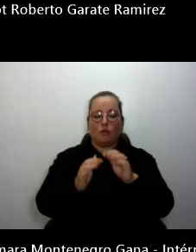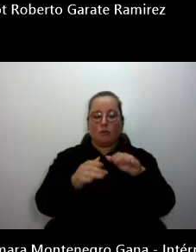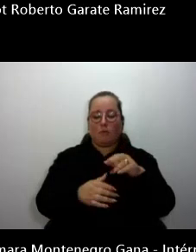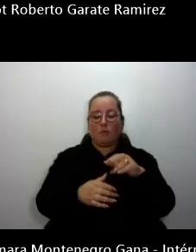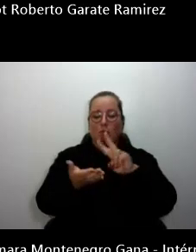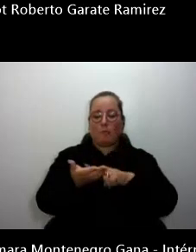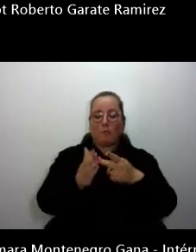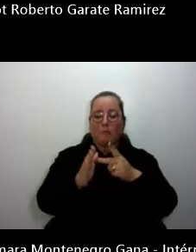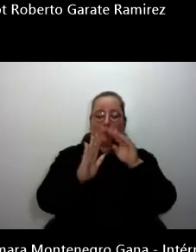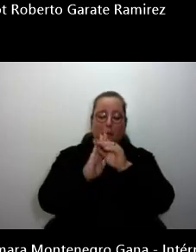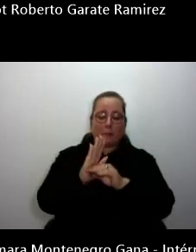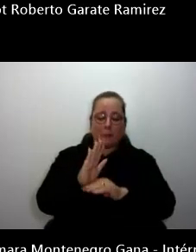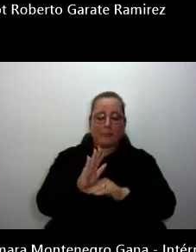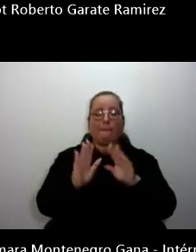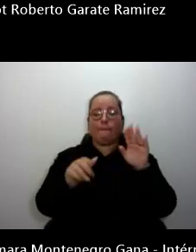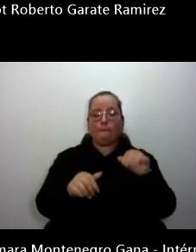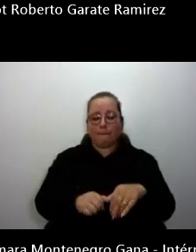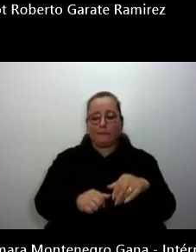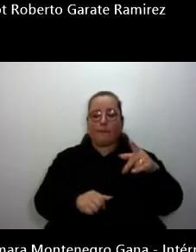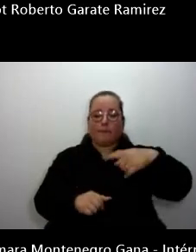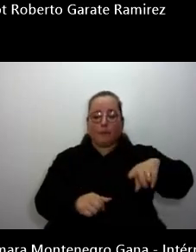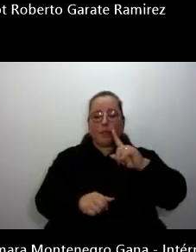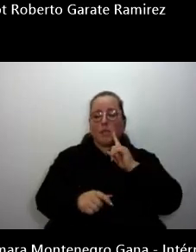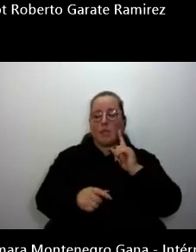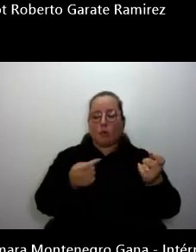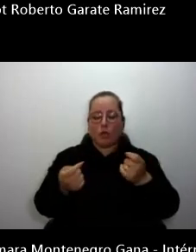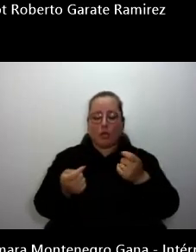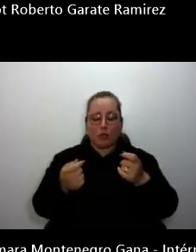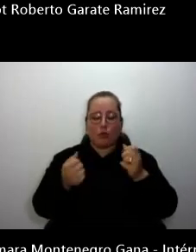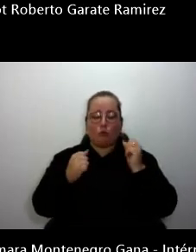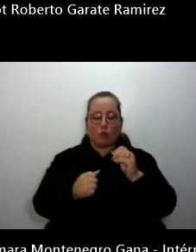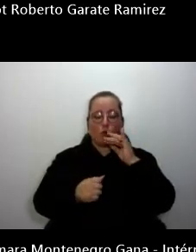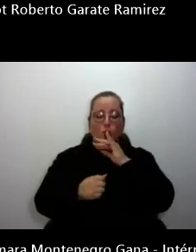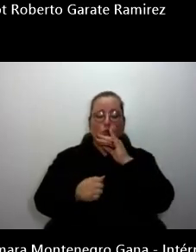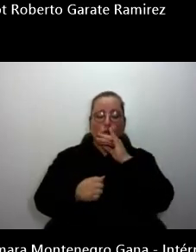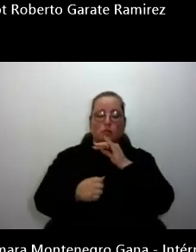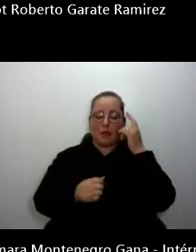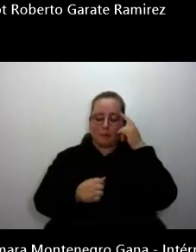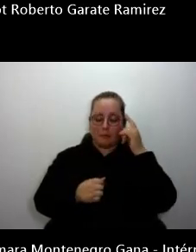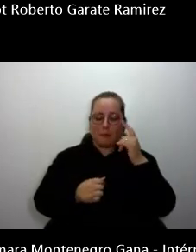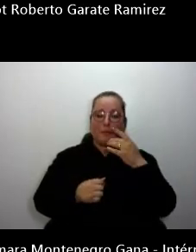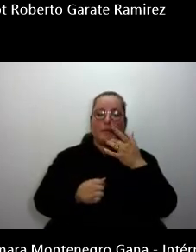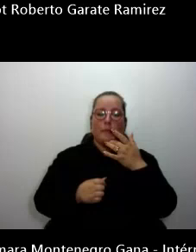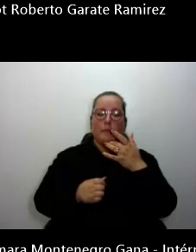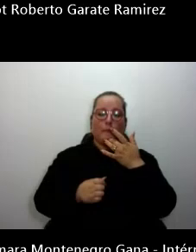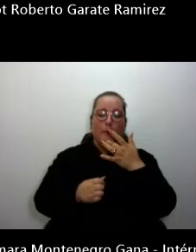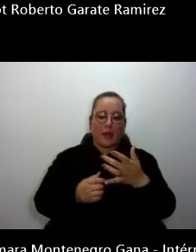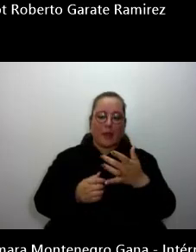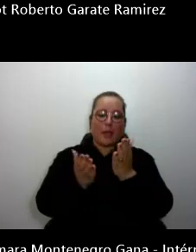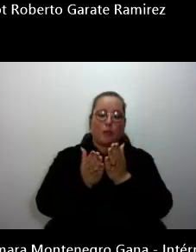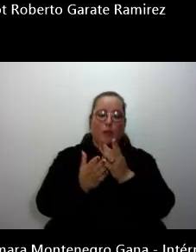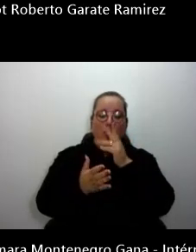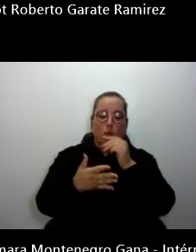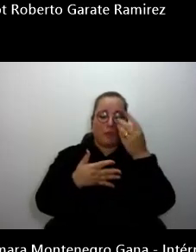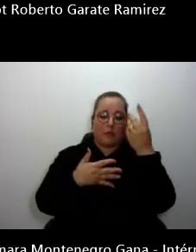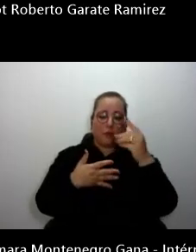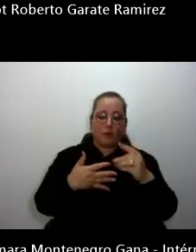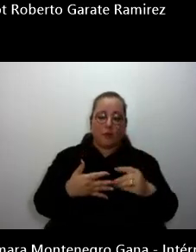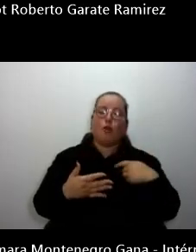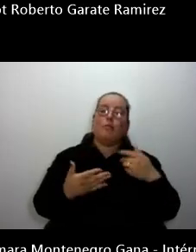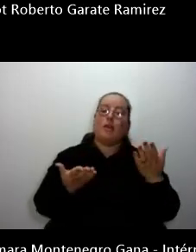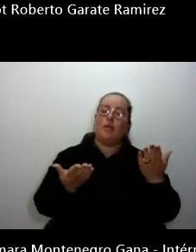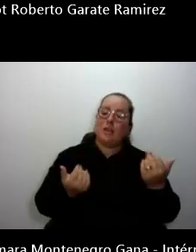la presentación, como dispositivo de gestión se puede utilizar para estudiantes que no cuentan con el diagnóstico, pero que requieren,